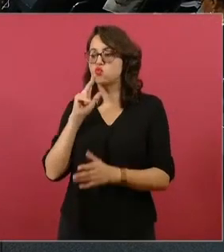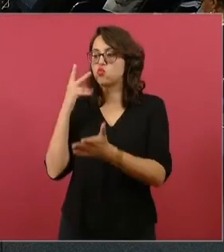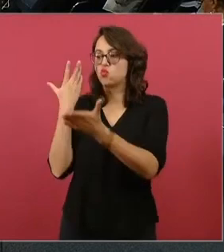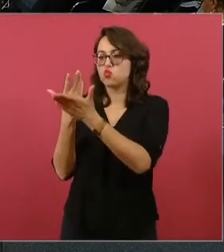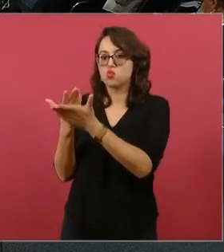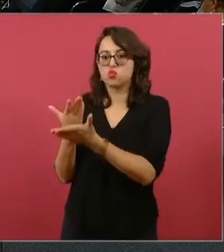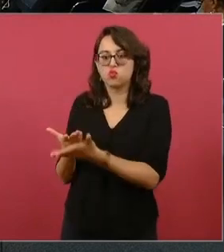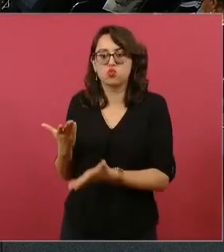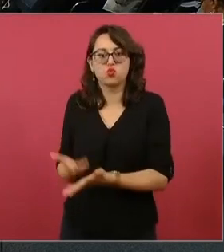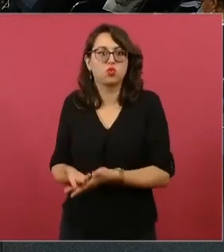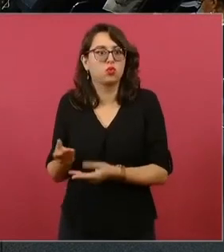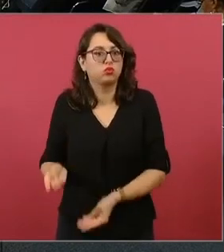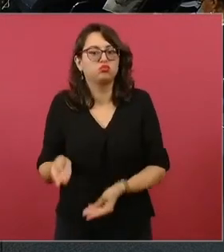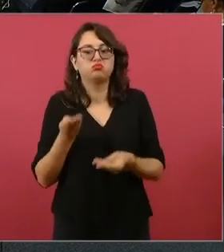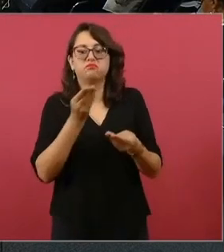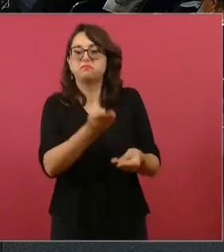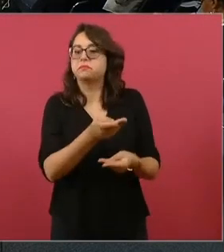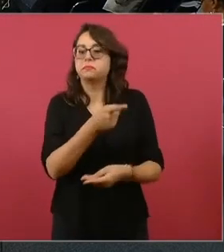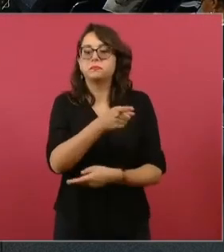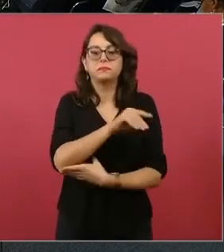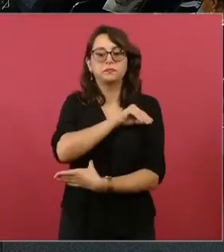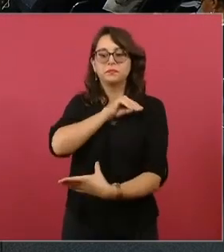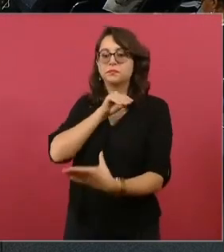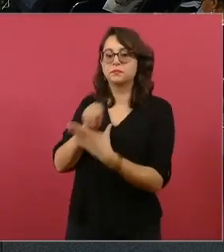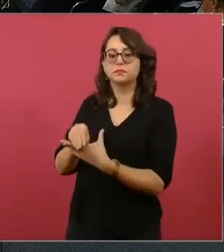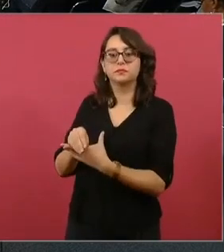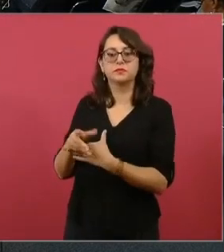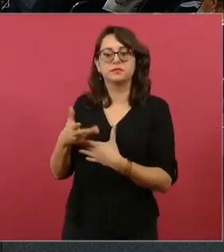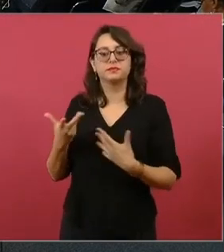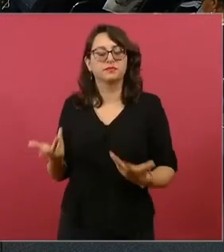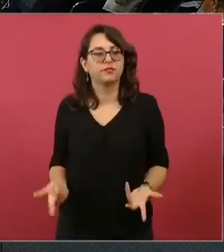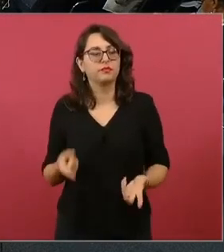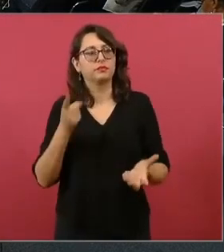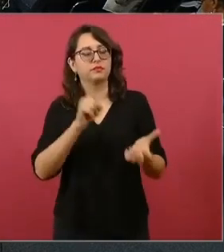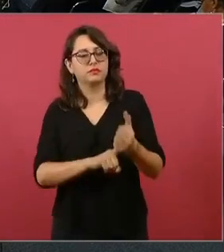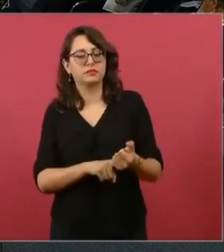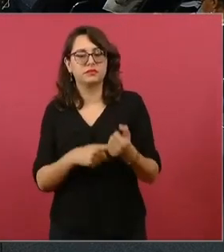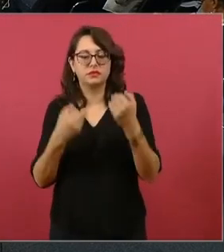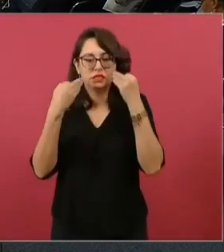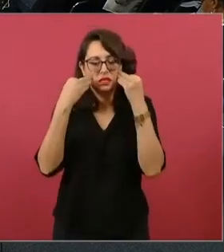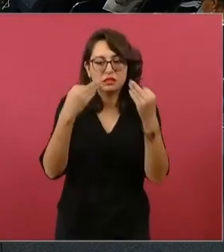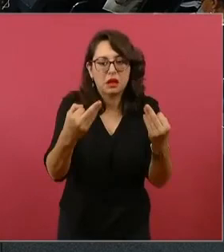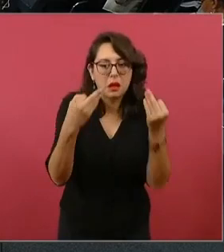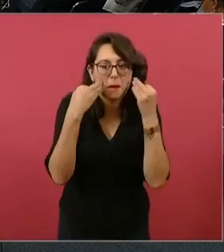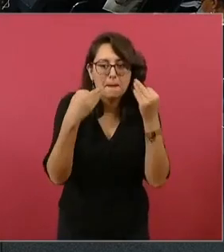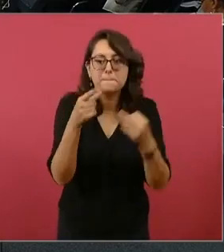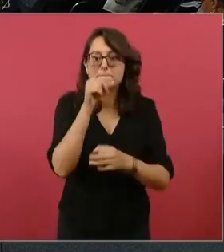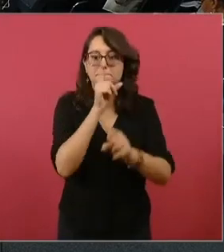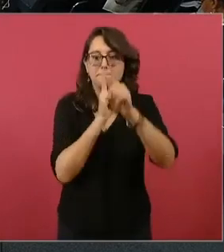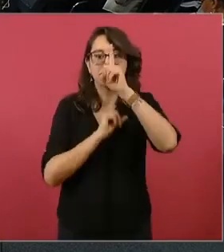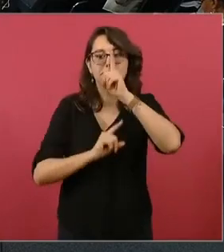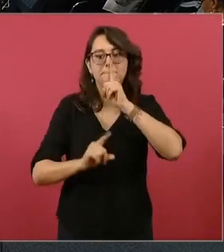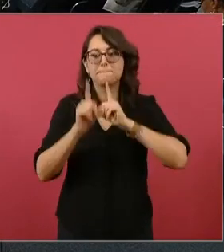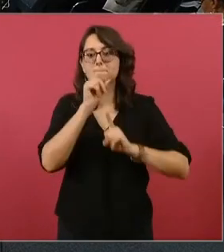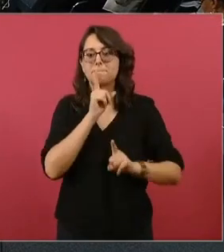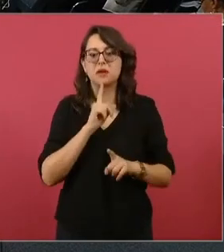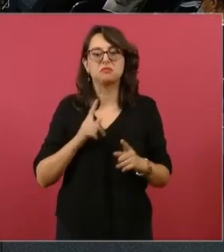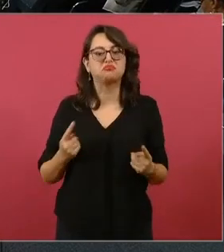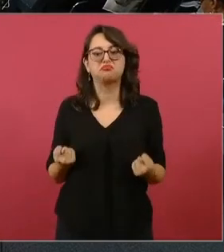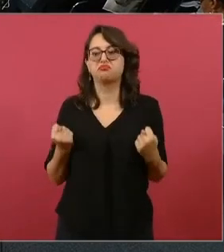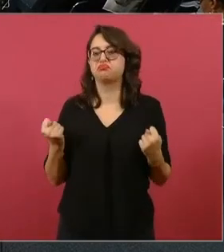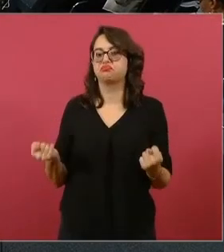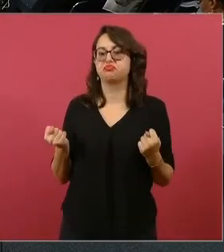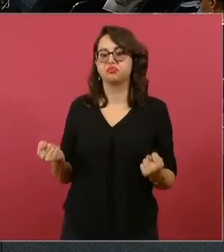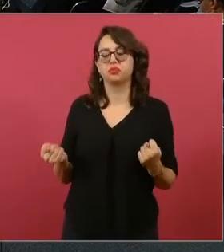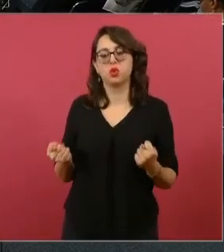claramente demuestran su inocencia y a pesar de las contradicciones y falta de veracidad de la parte acusadora.